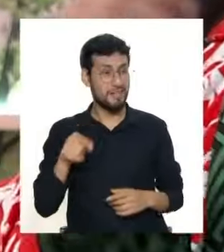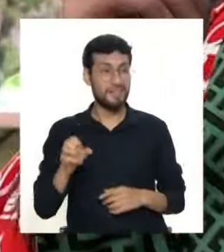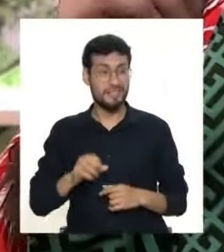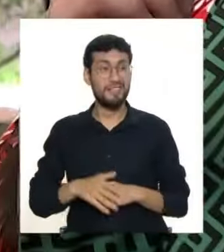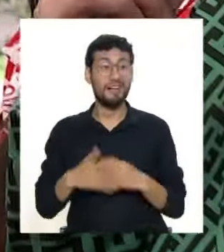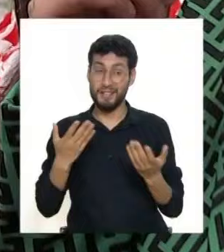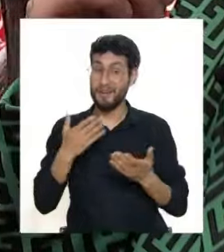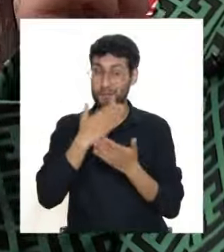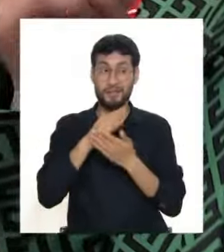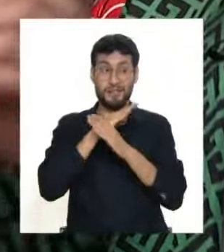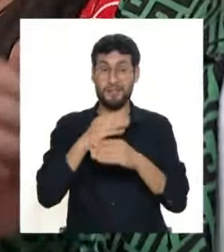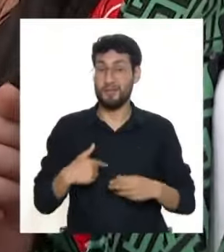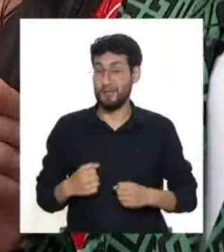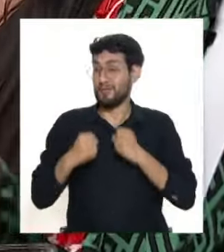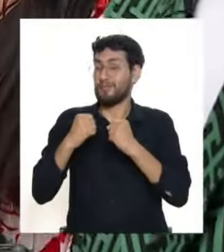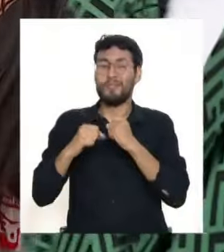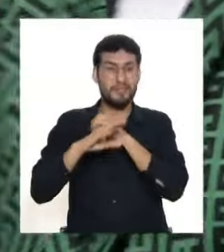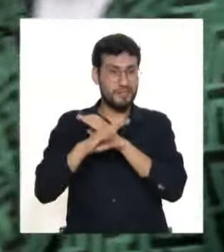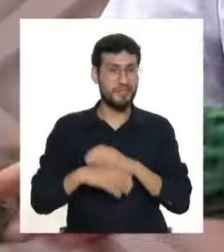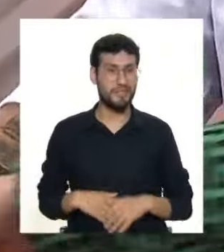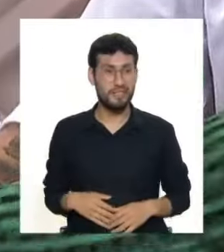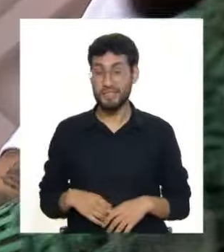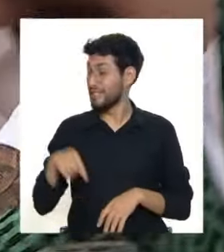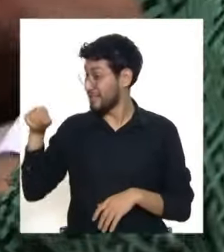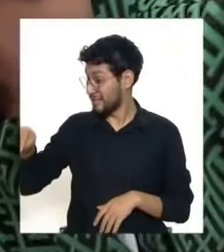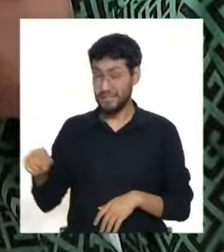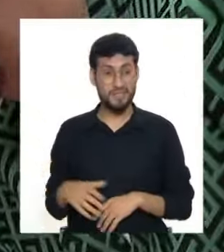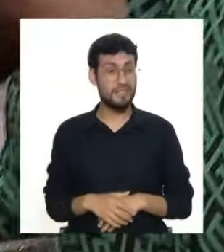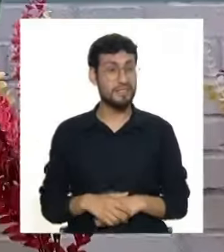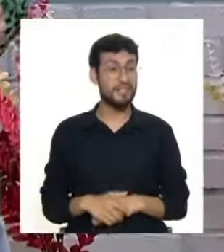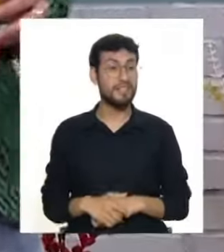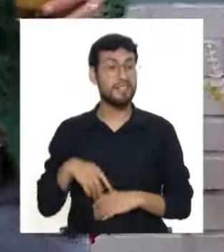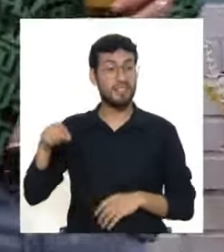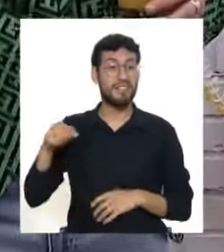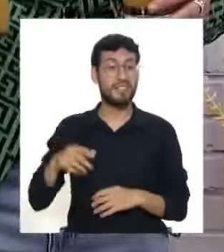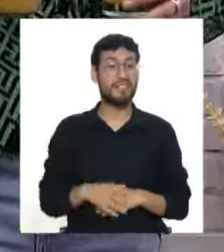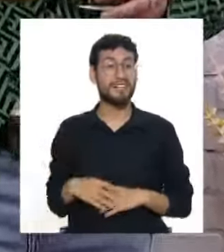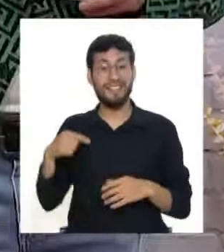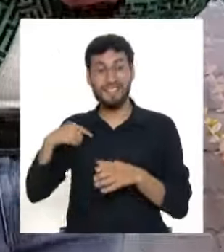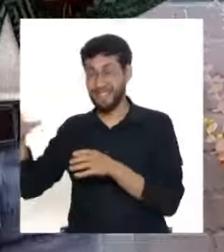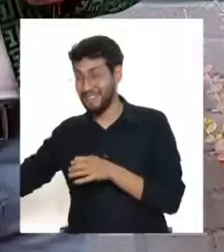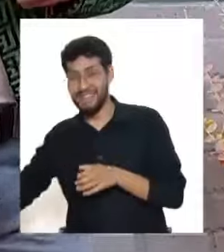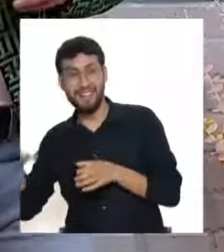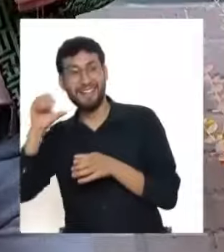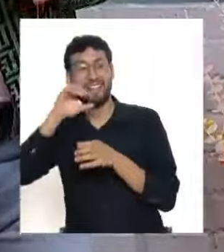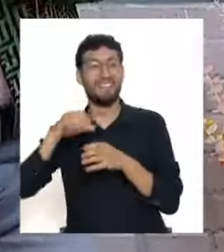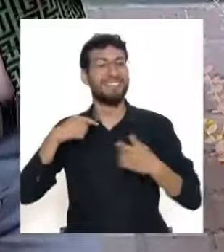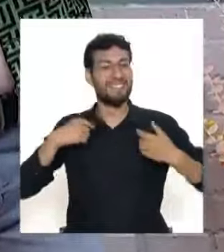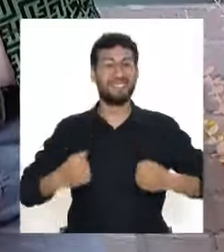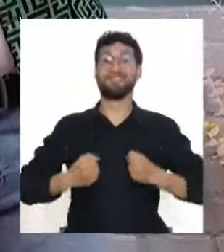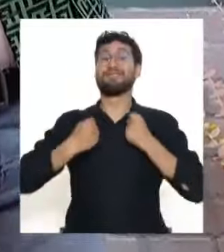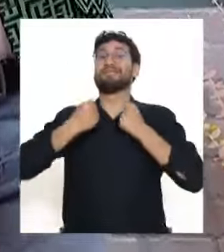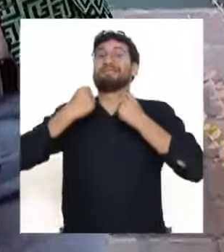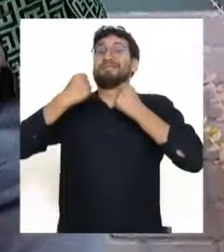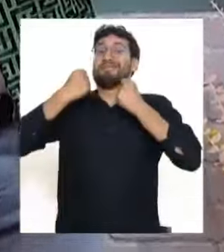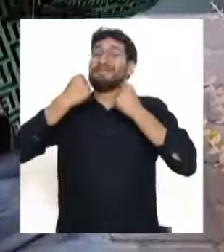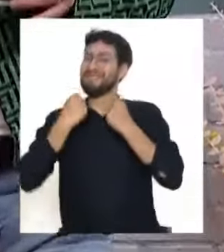eleva la defensa, ¿no? Este te eleva la defensa. ¿Cuál? Este de acá, el camu camu. A ver cómo te eleva. Antioxidante, vitamina